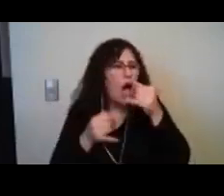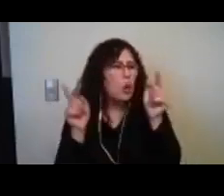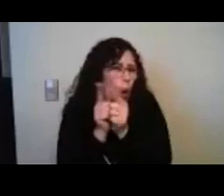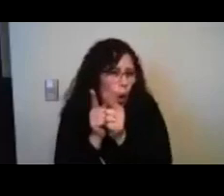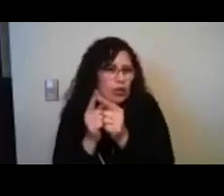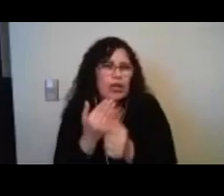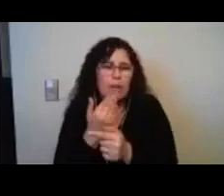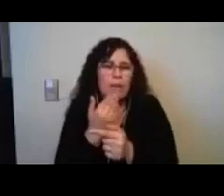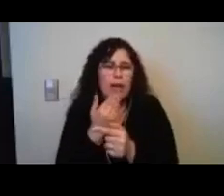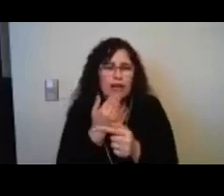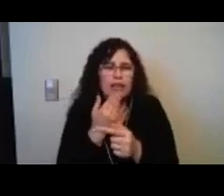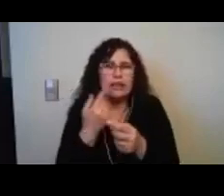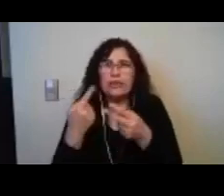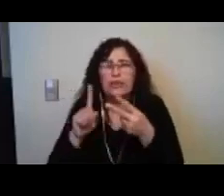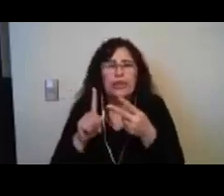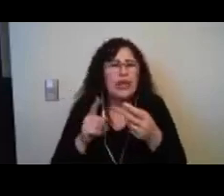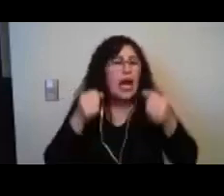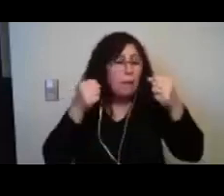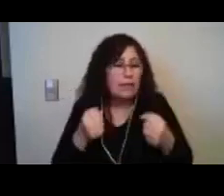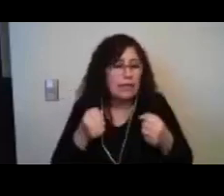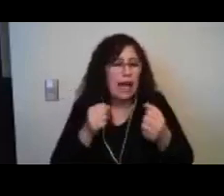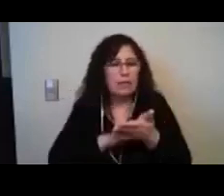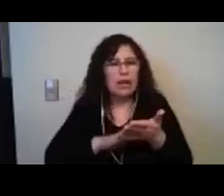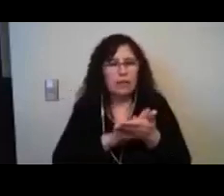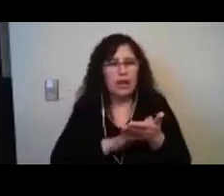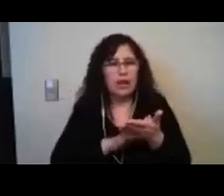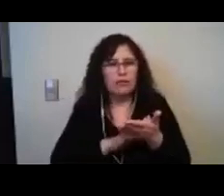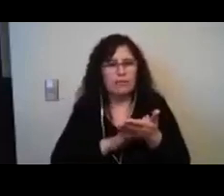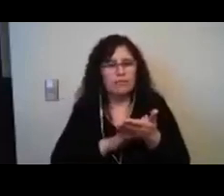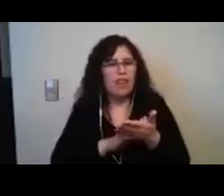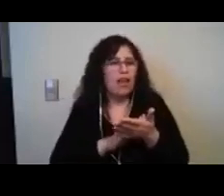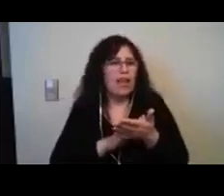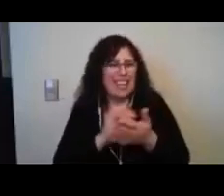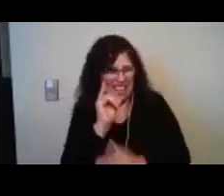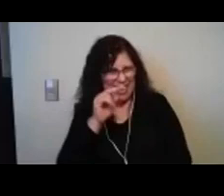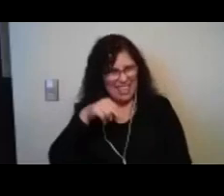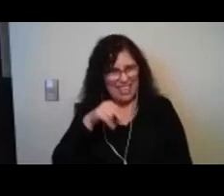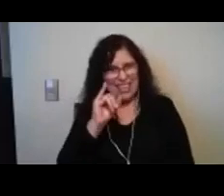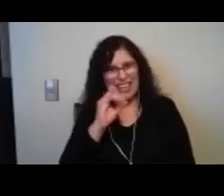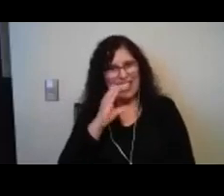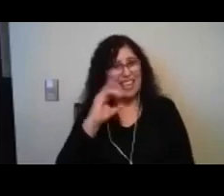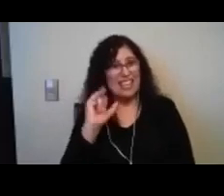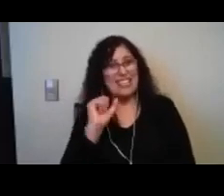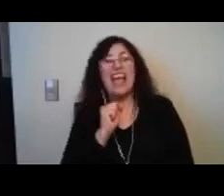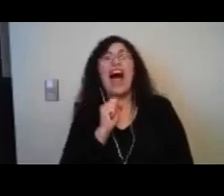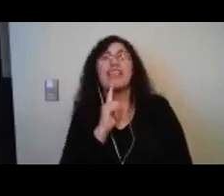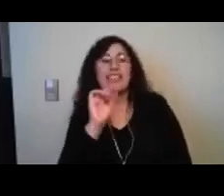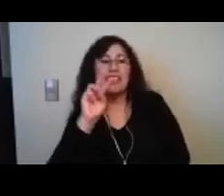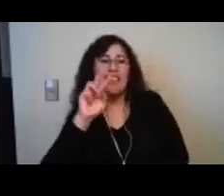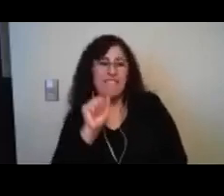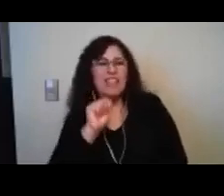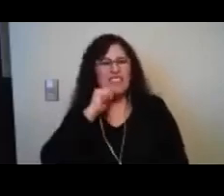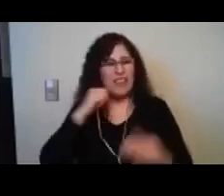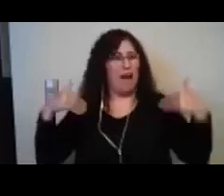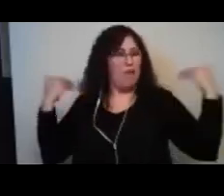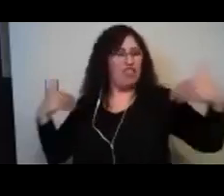llama la iniciativa, ¿ya? Que es la capacidad para poder motivarse para hacer cosas, también va a